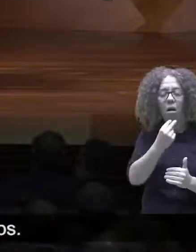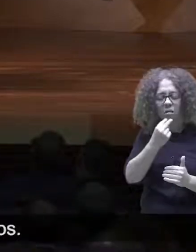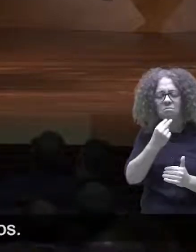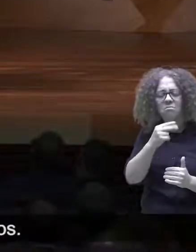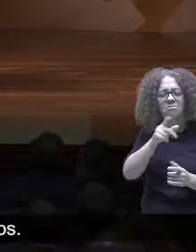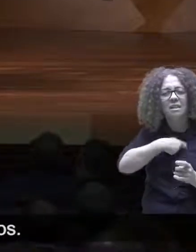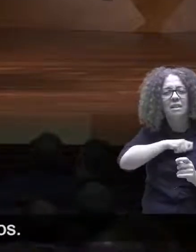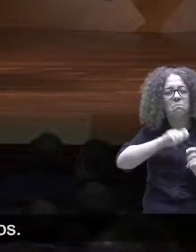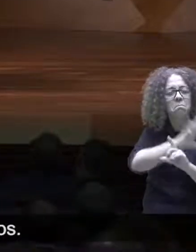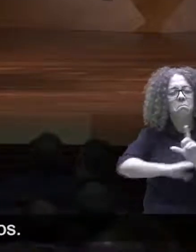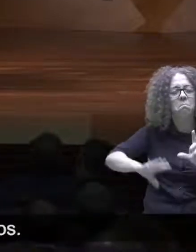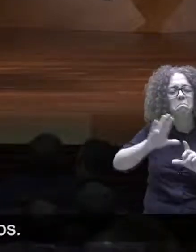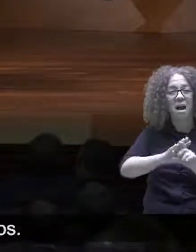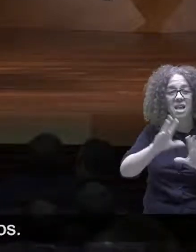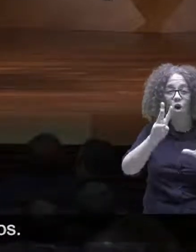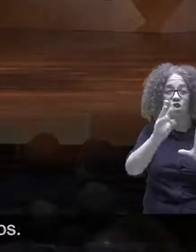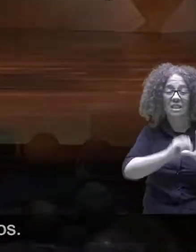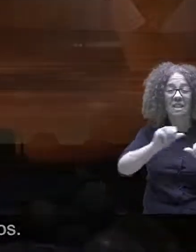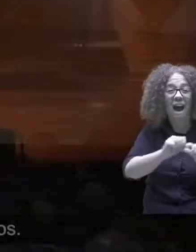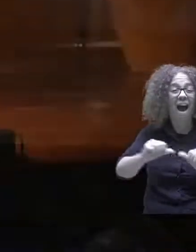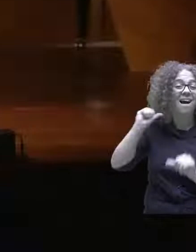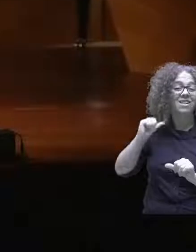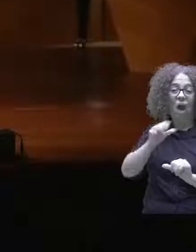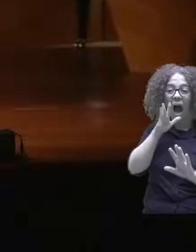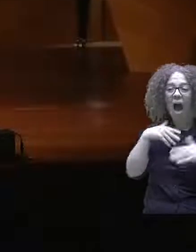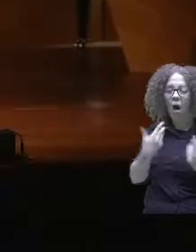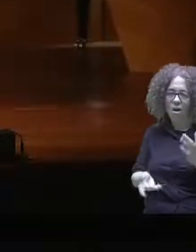España lo tenga más fácil que hace 80 años.